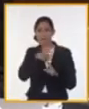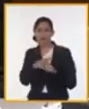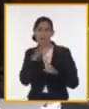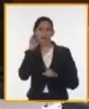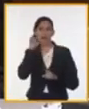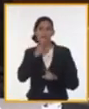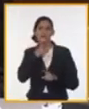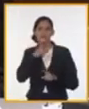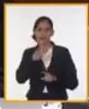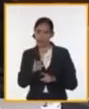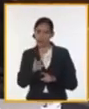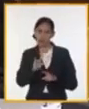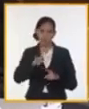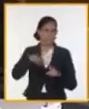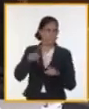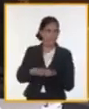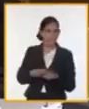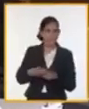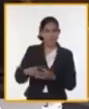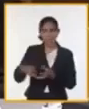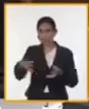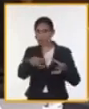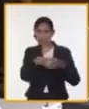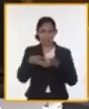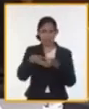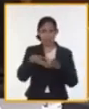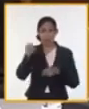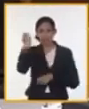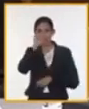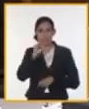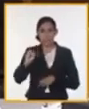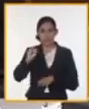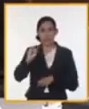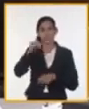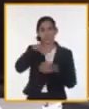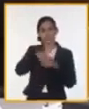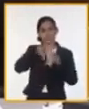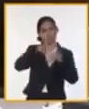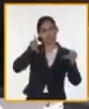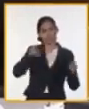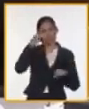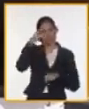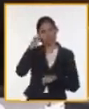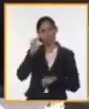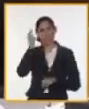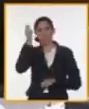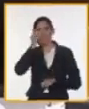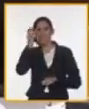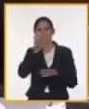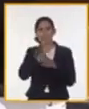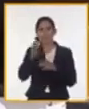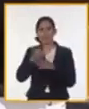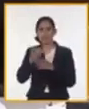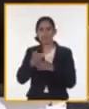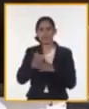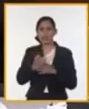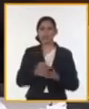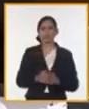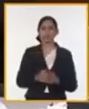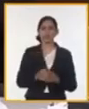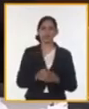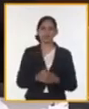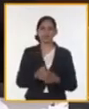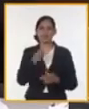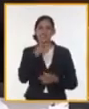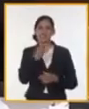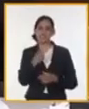organizaciones e instituciones del país. Bueno, ¿alguna otra opinión? Bueno, me solicita la palabra el compañero